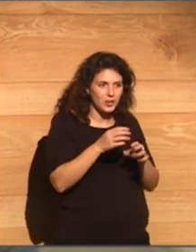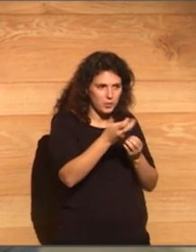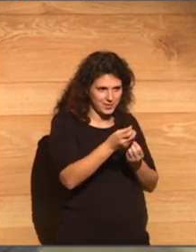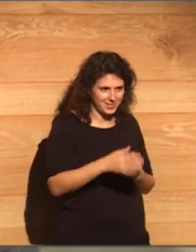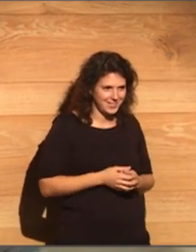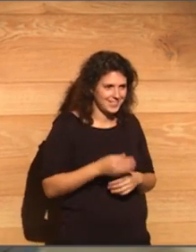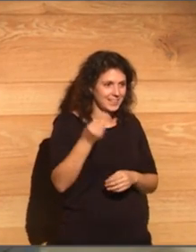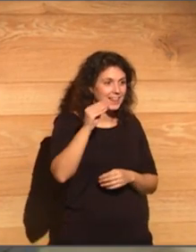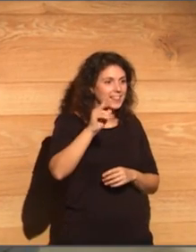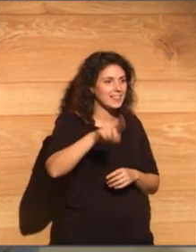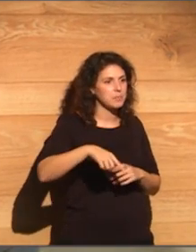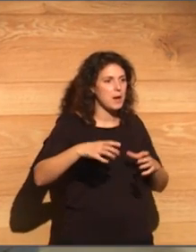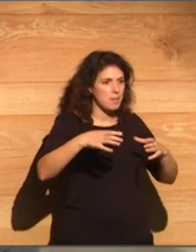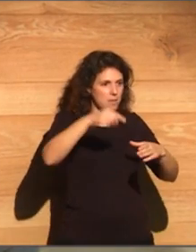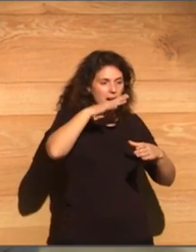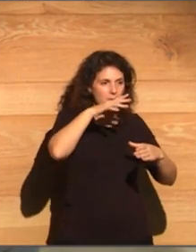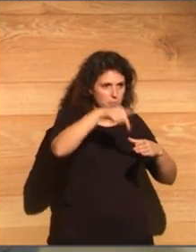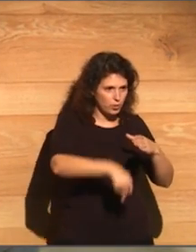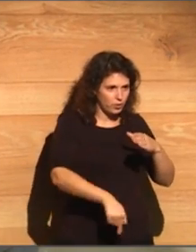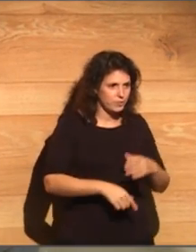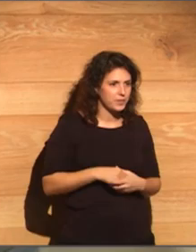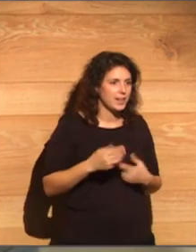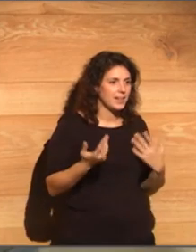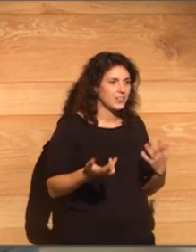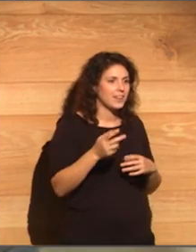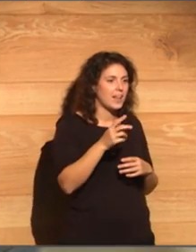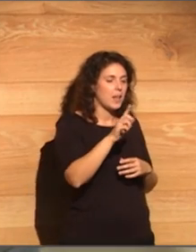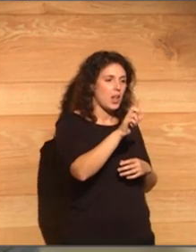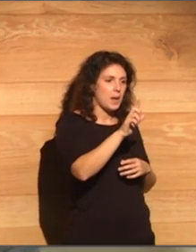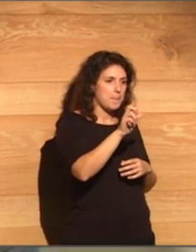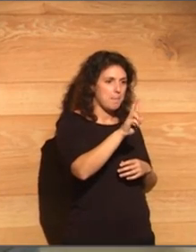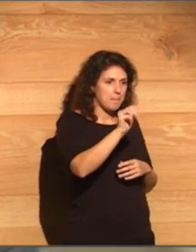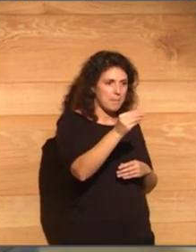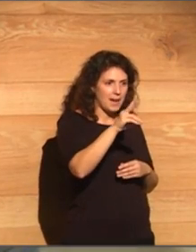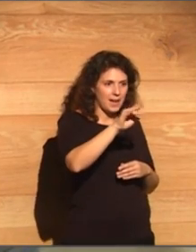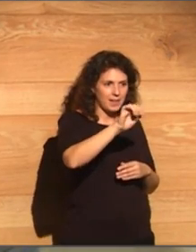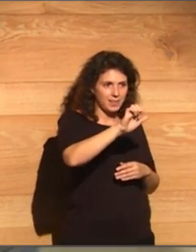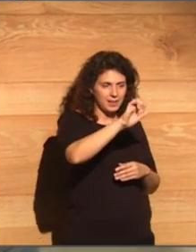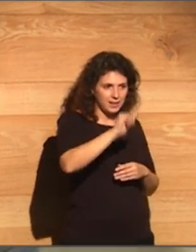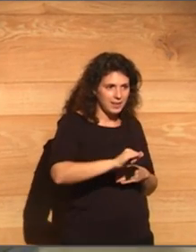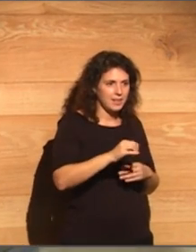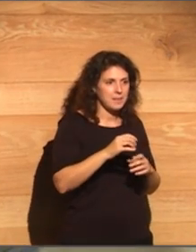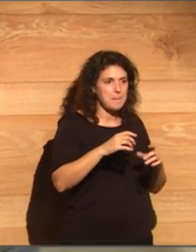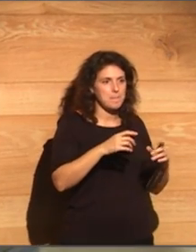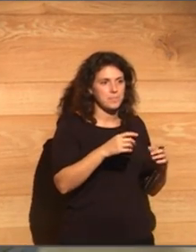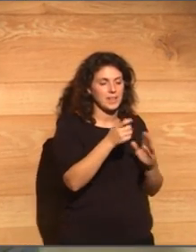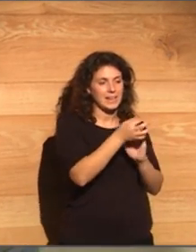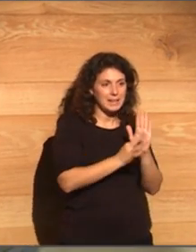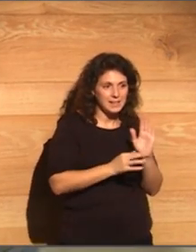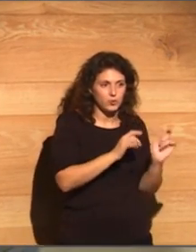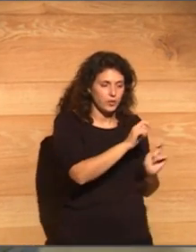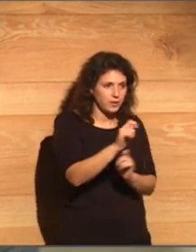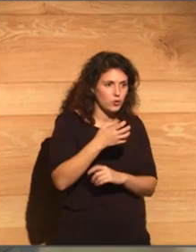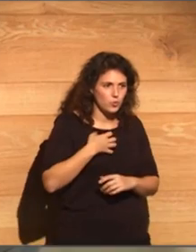podcast. Que López Vázquez ya está mayor y ya no le puede dar según qué papeles y demás. Y yo creo que se va notando, ¿no?